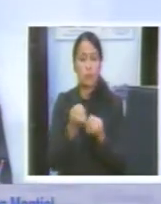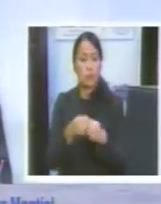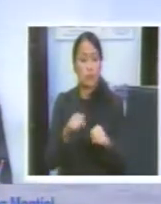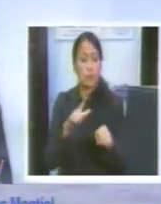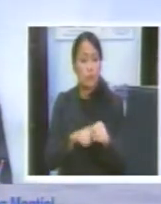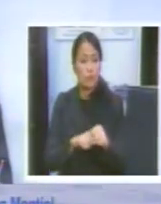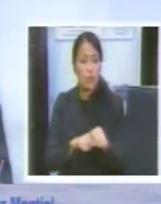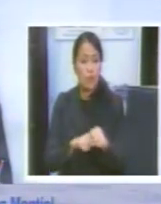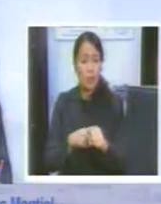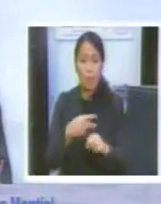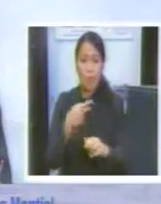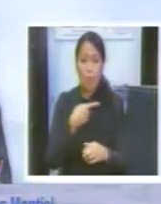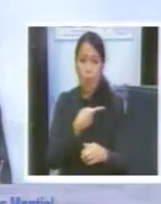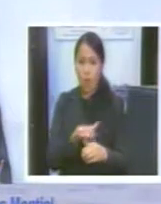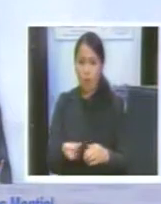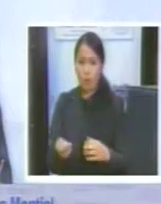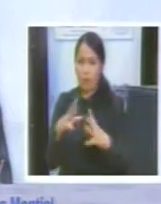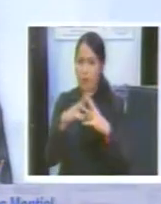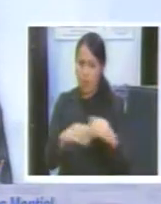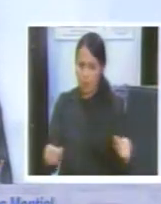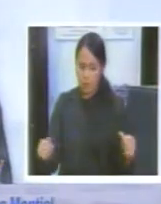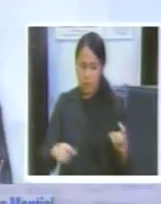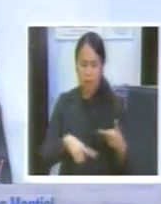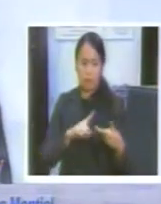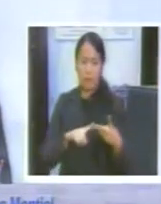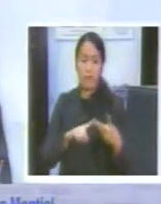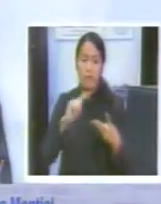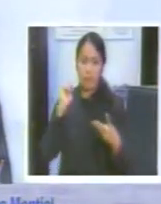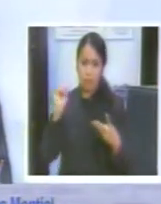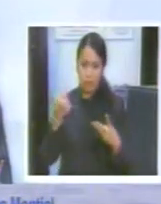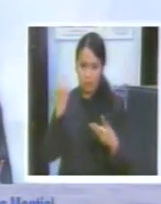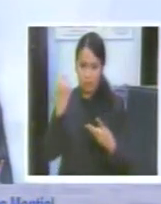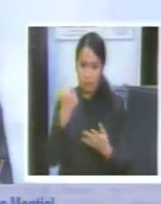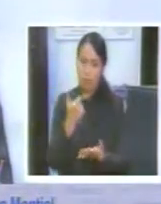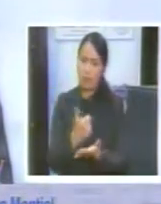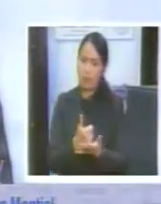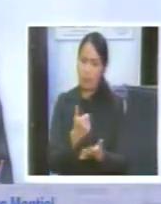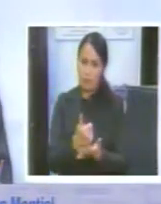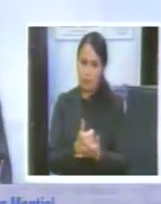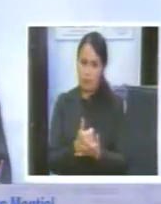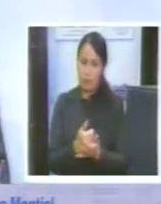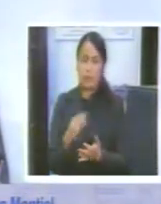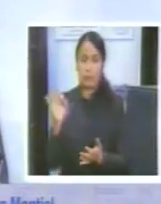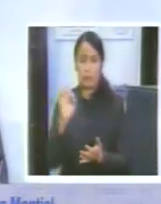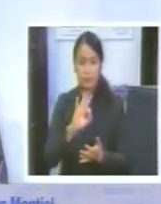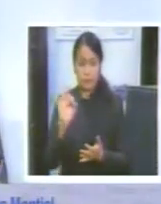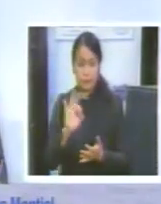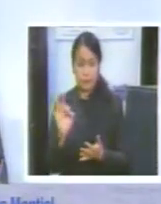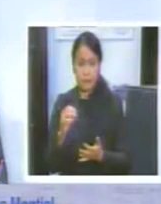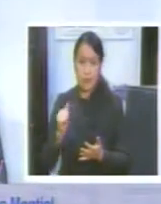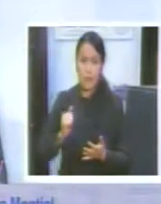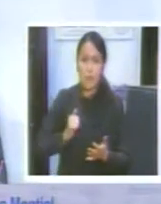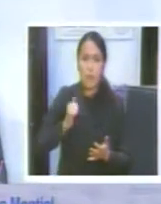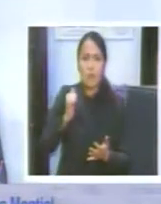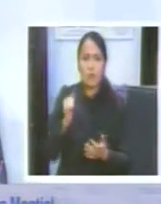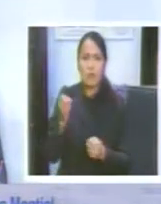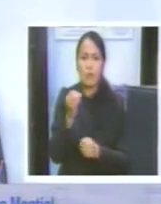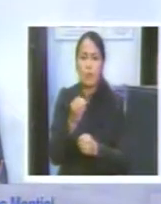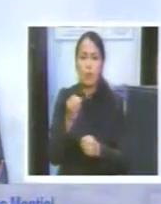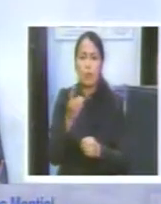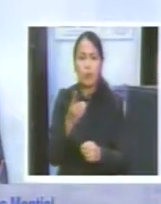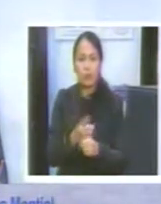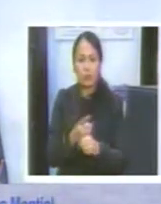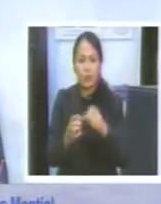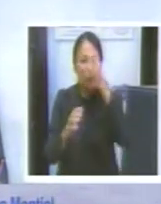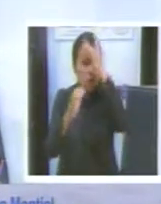contra la pobreza. Uno técnico y otro económico. De tal manera que en caso de aprovecharse adecuadamente las oportunidades que ofrece